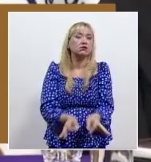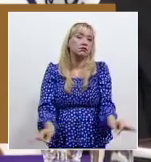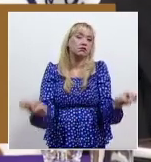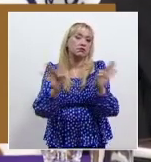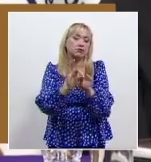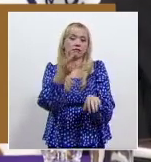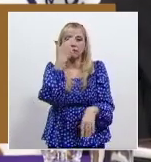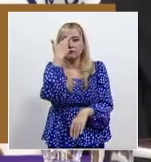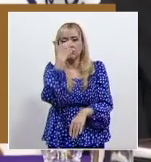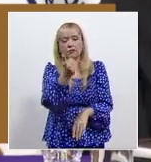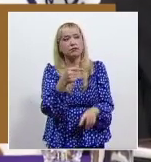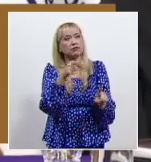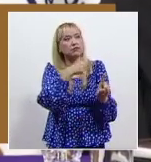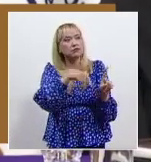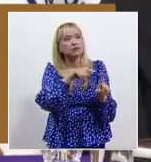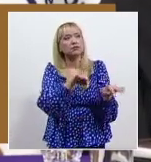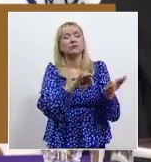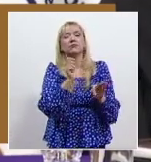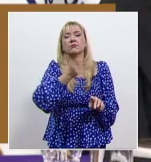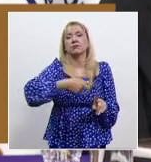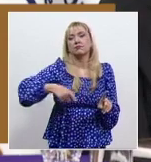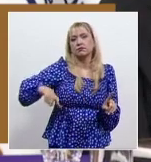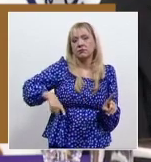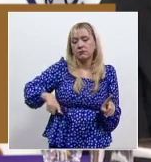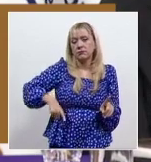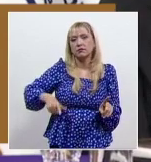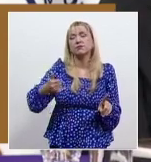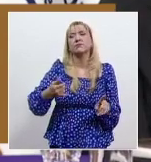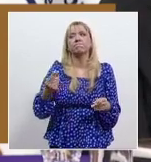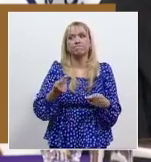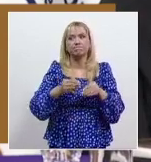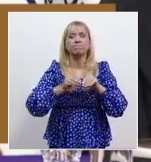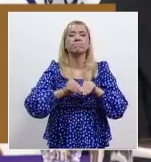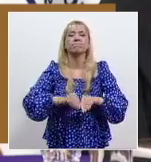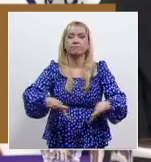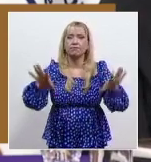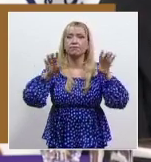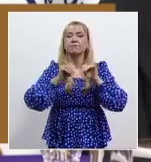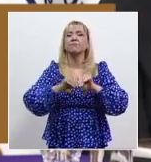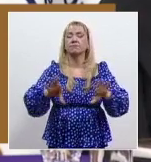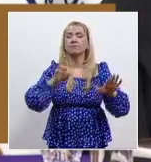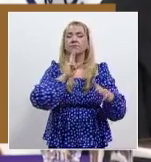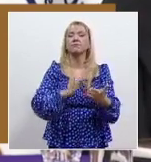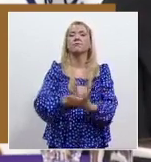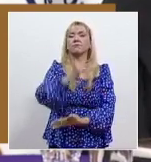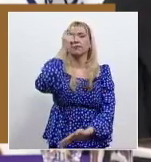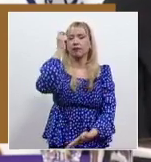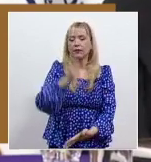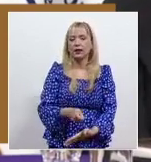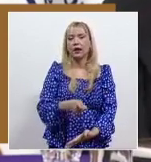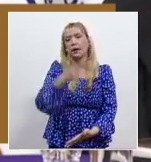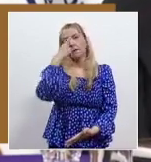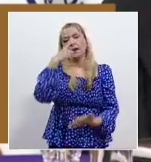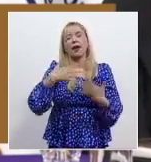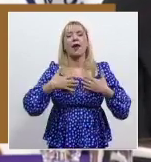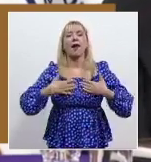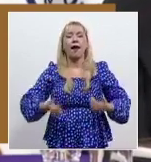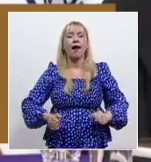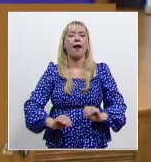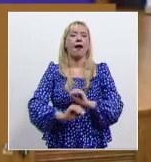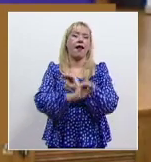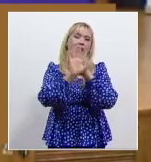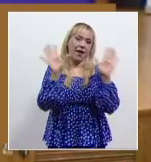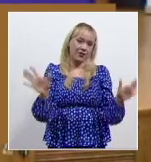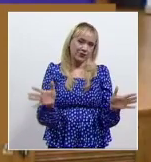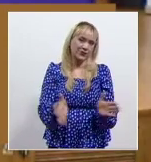esfera pública y a la socialización de nuestras sentencias de tal manera que sean comprensibles, por